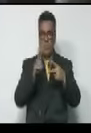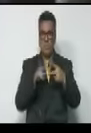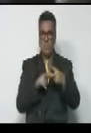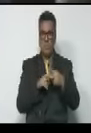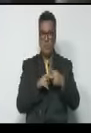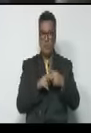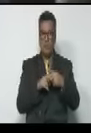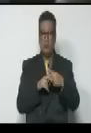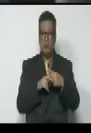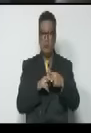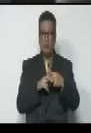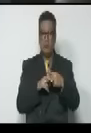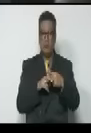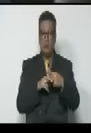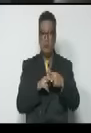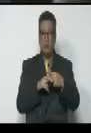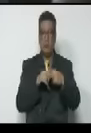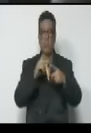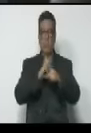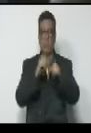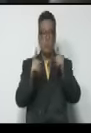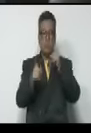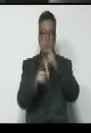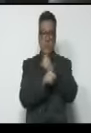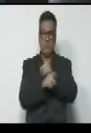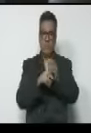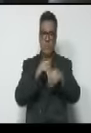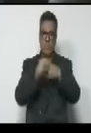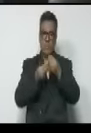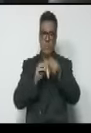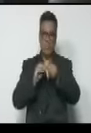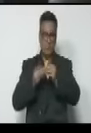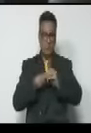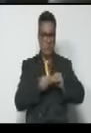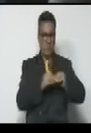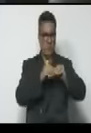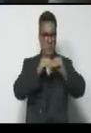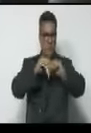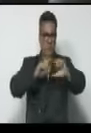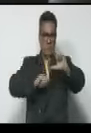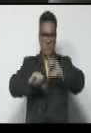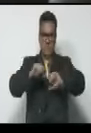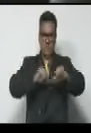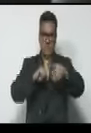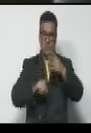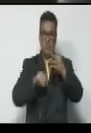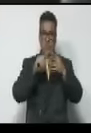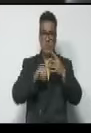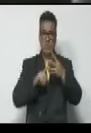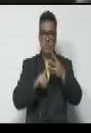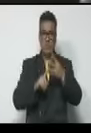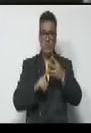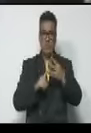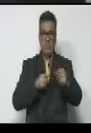segunda, la transformación, es decir, los laboratorios. Y la tercera, controlar